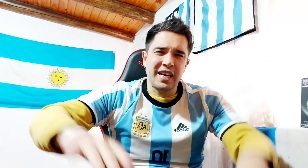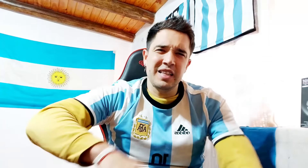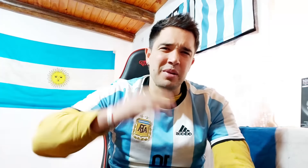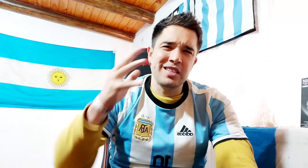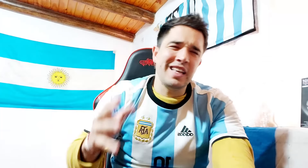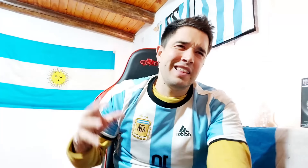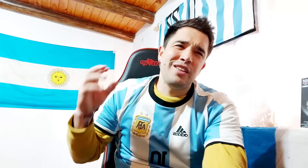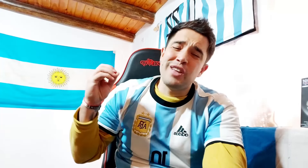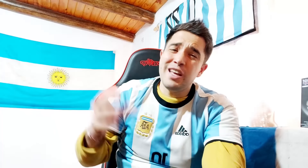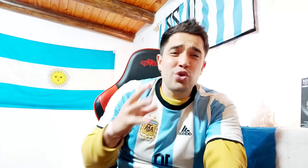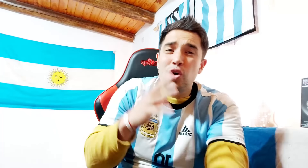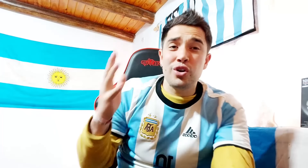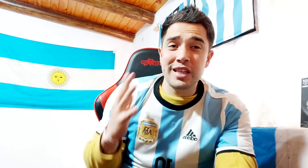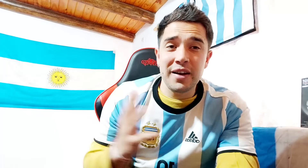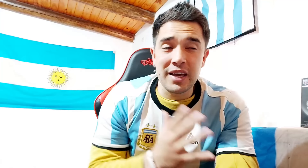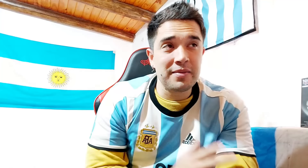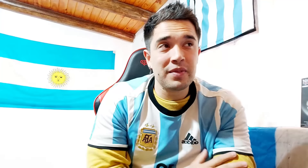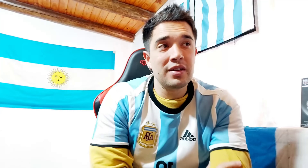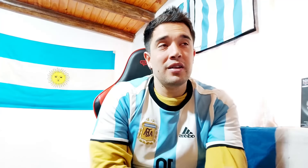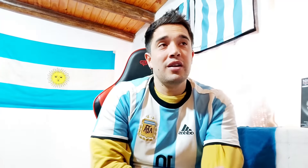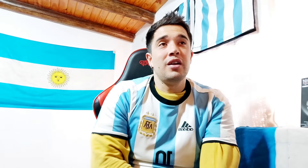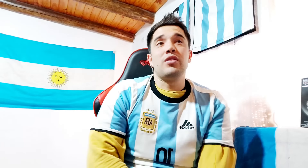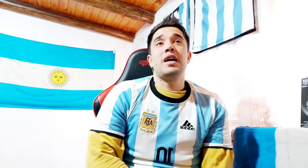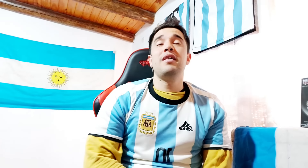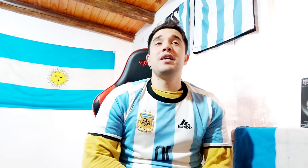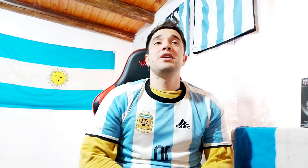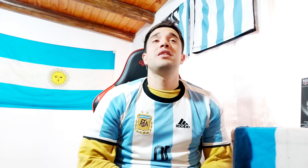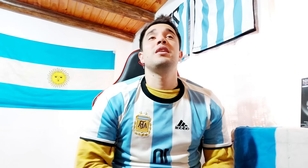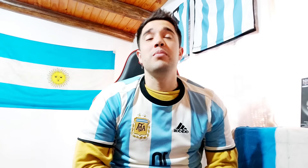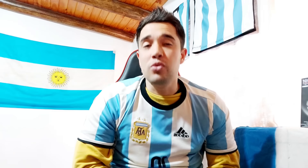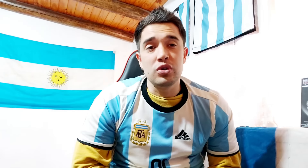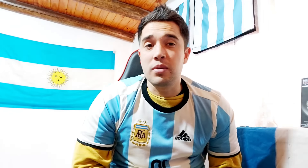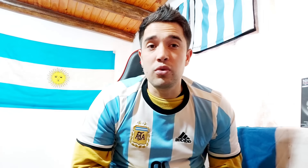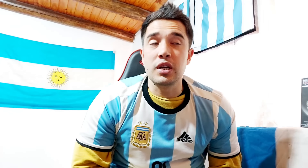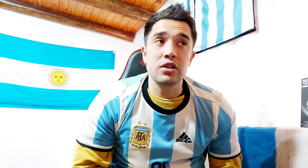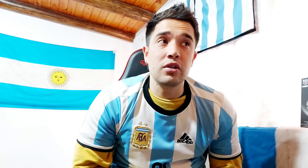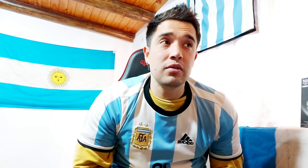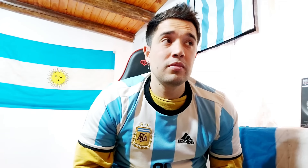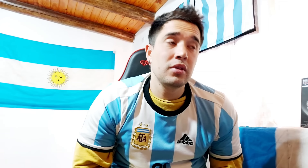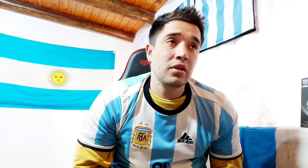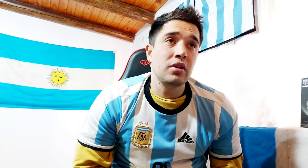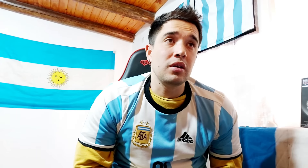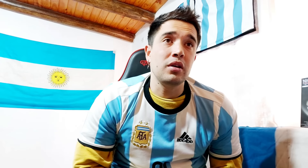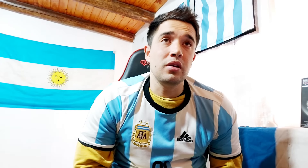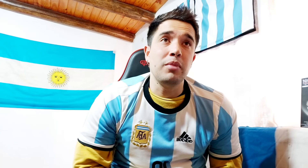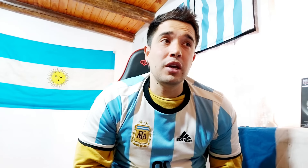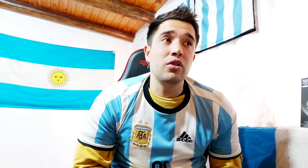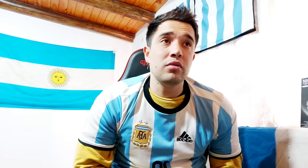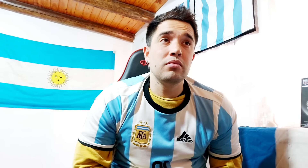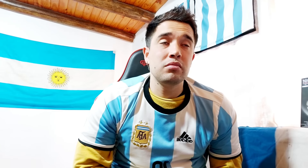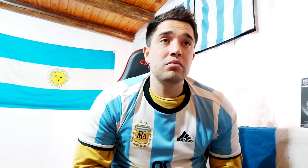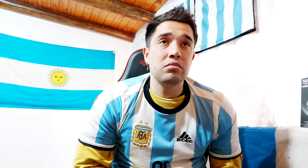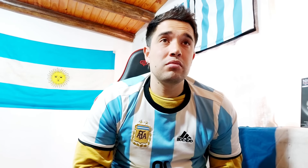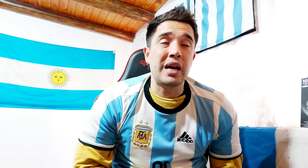La verdad que este presidente es todo lo que está bien. Lo que acaba de decir tiene mucha, mucha razón.